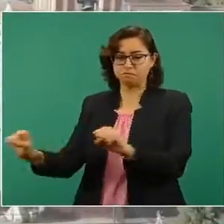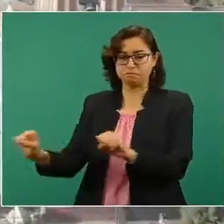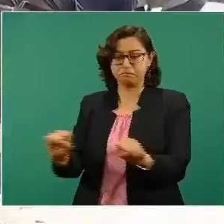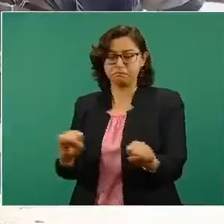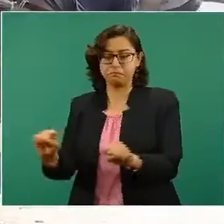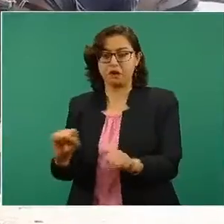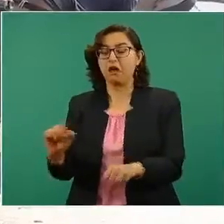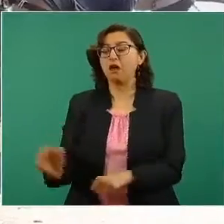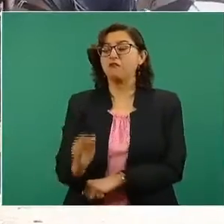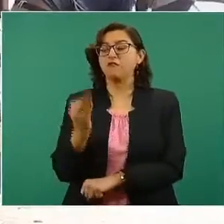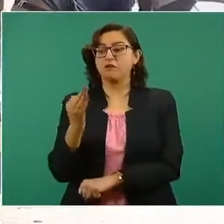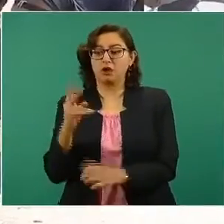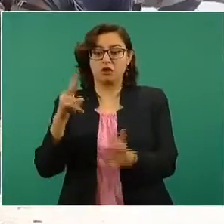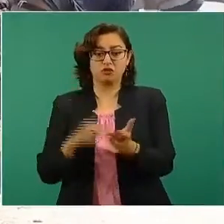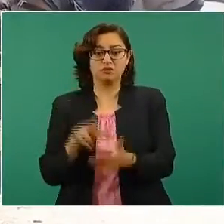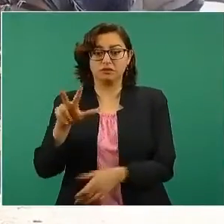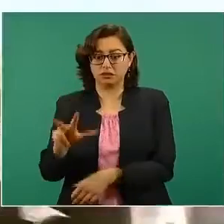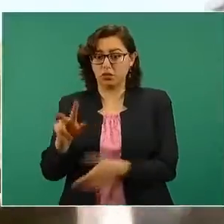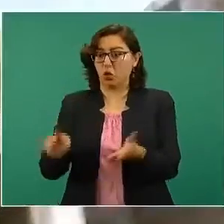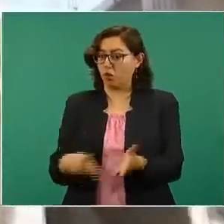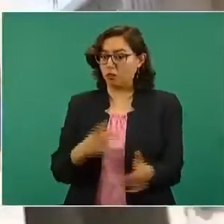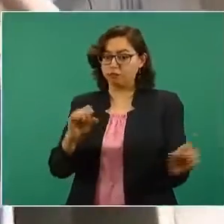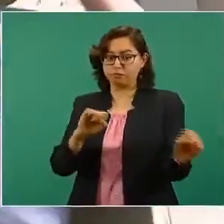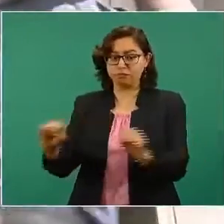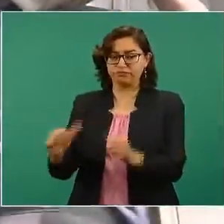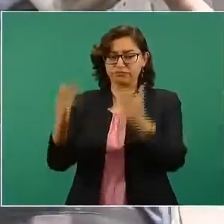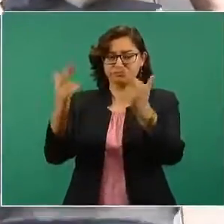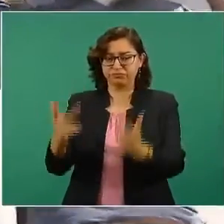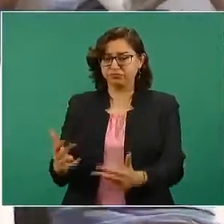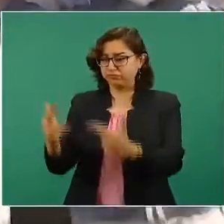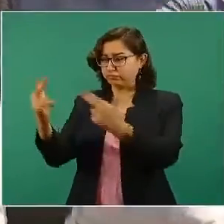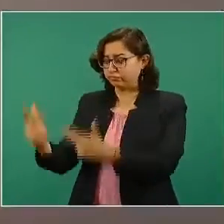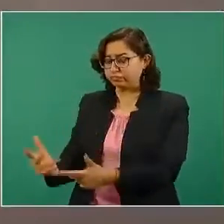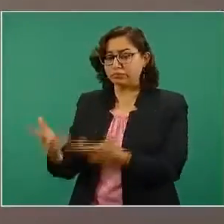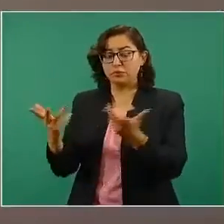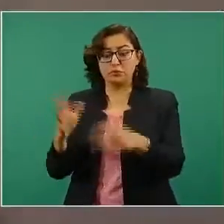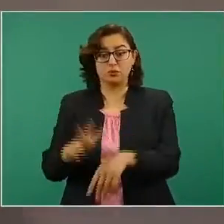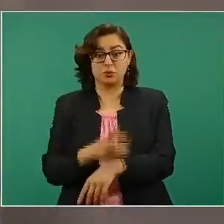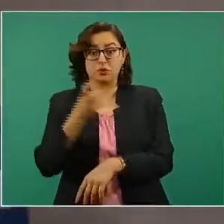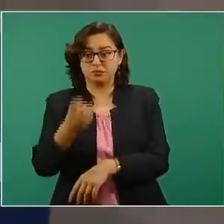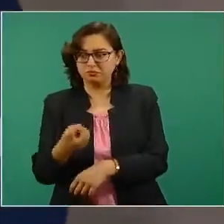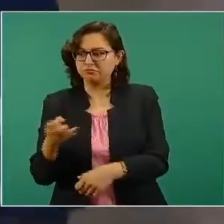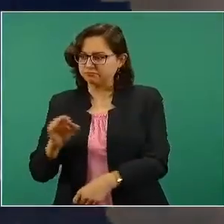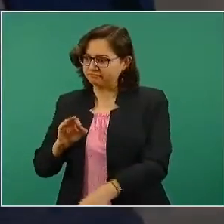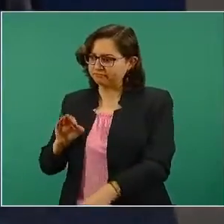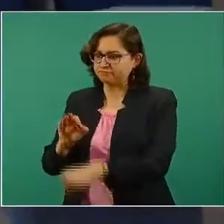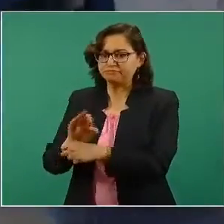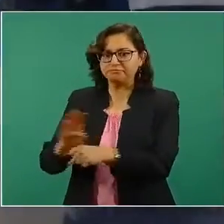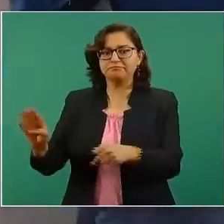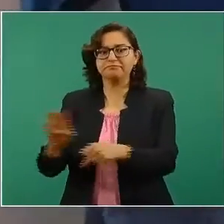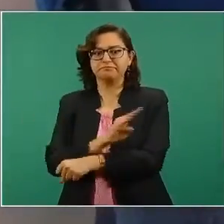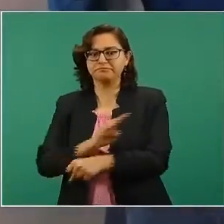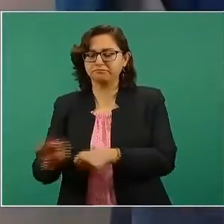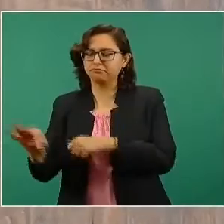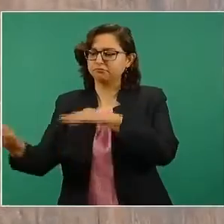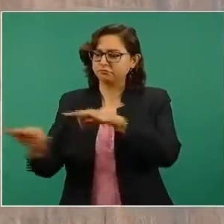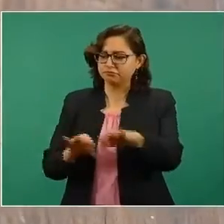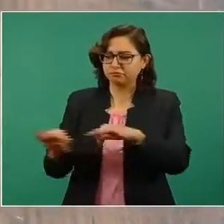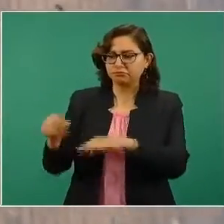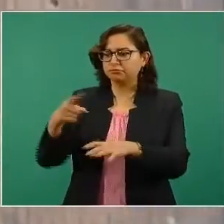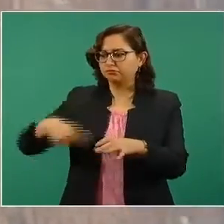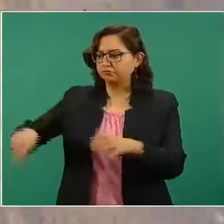y febrero de 2018. El beneficio de las obras, los empleos, la capacitación son para quienes